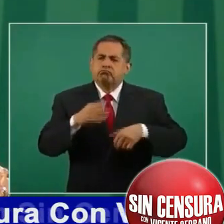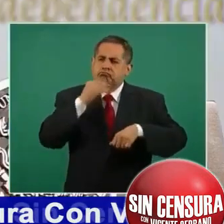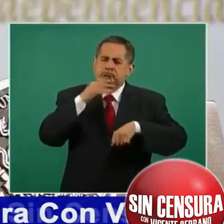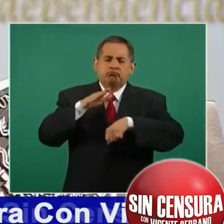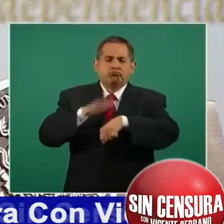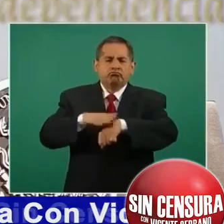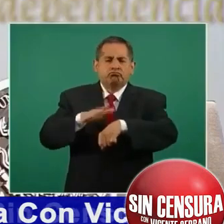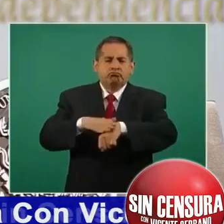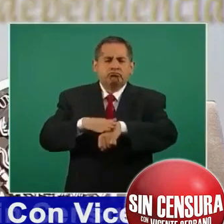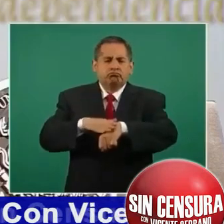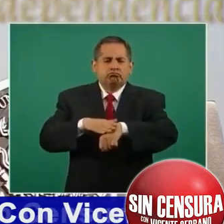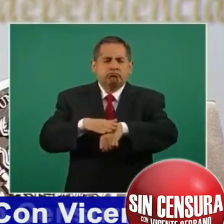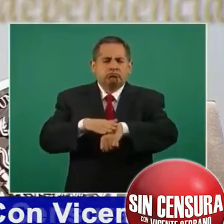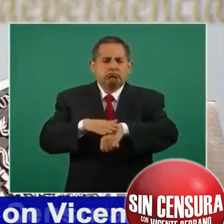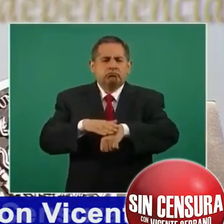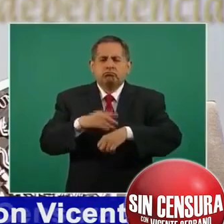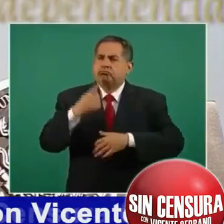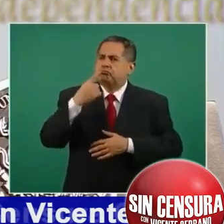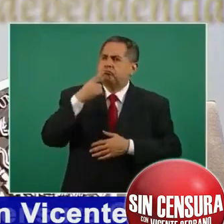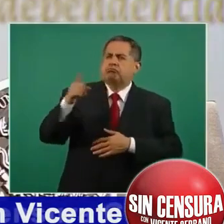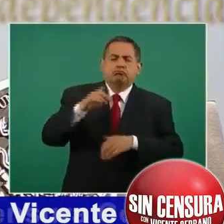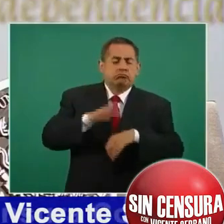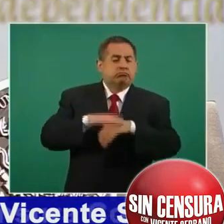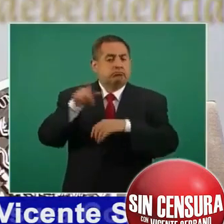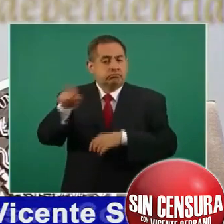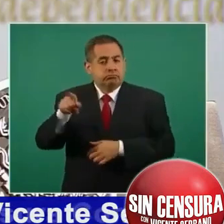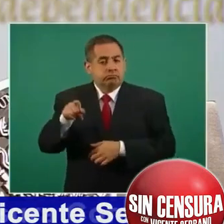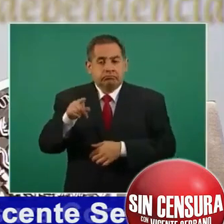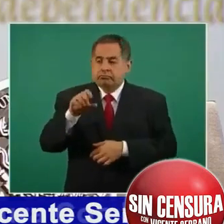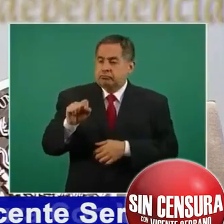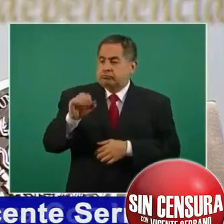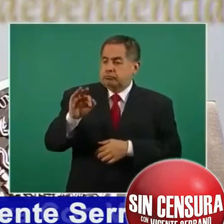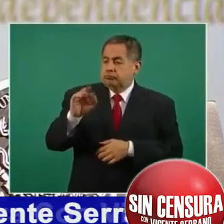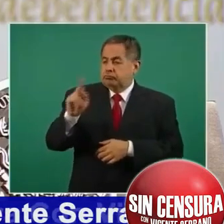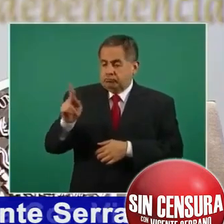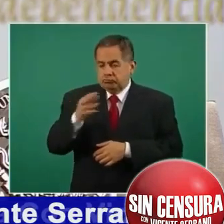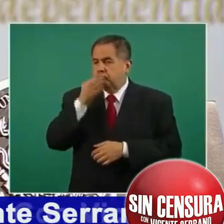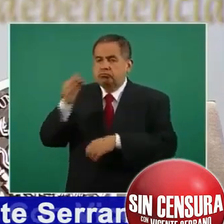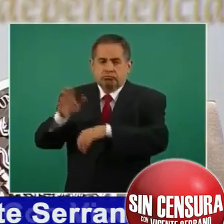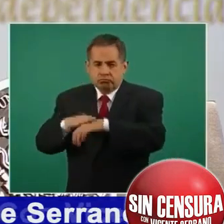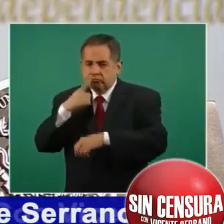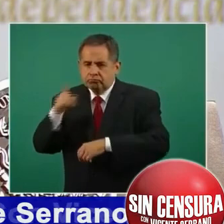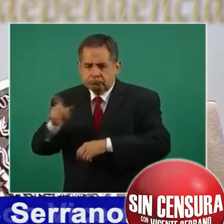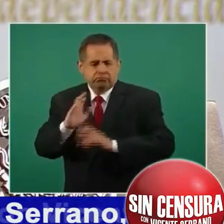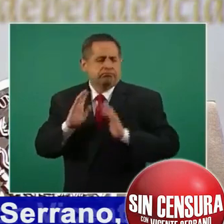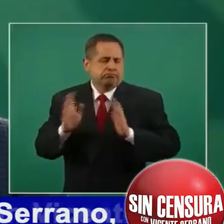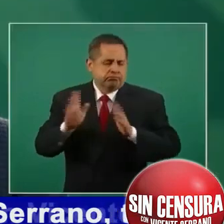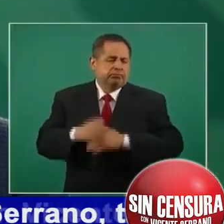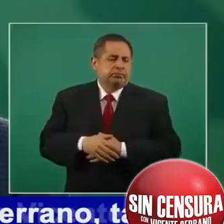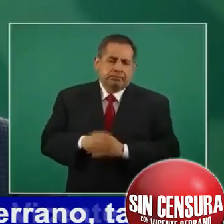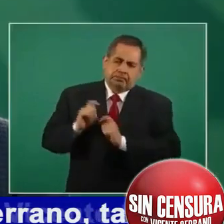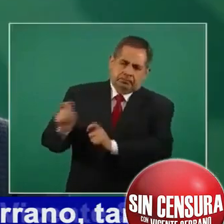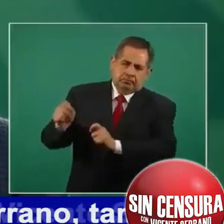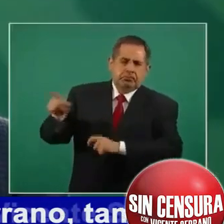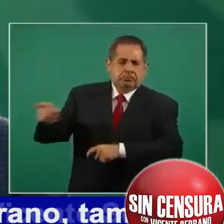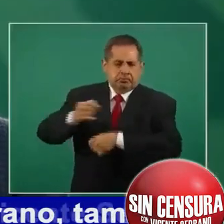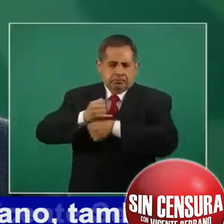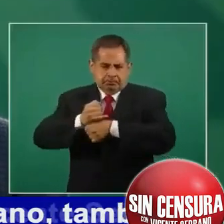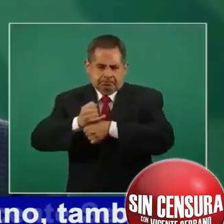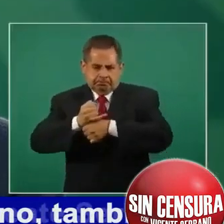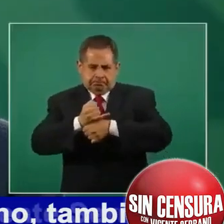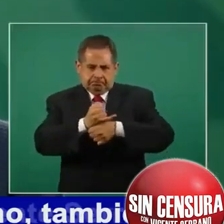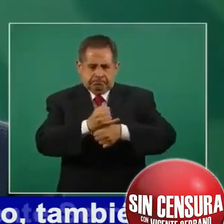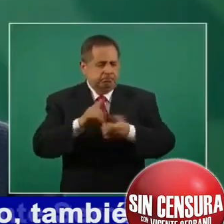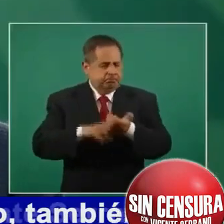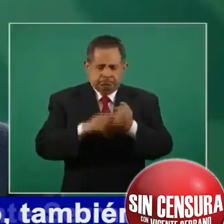anuncio y denuncia ante la Secretaría de la Función Pública. Así que a la Secretaría de la Función Pública,